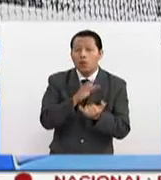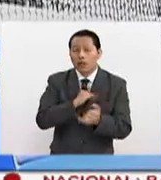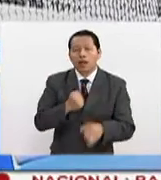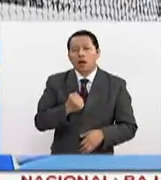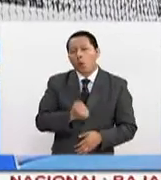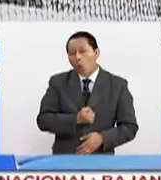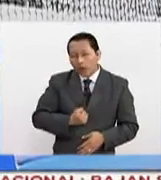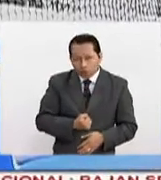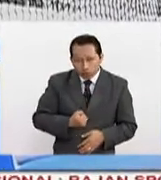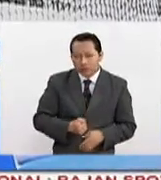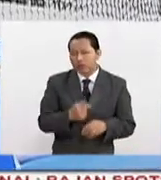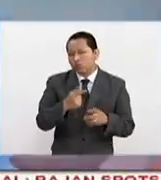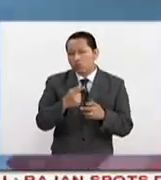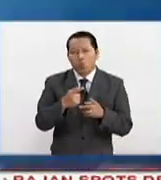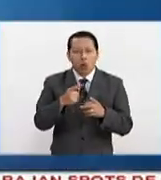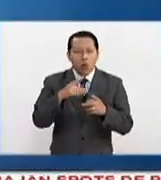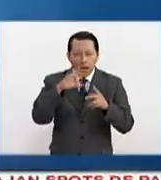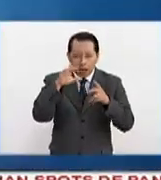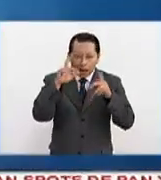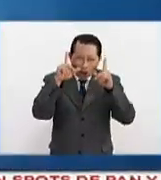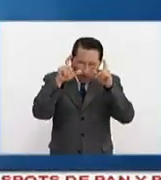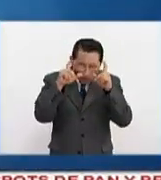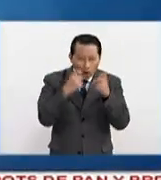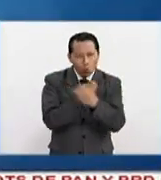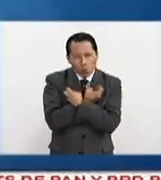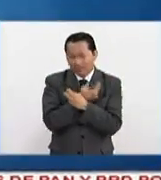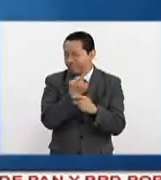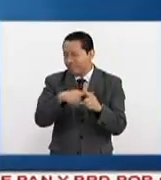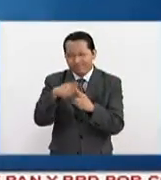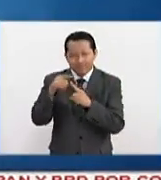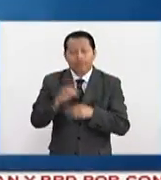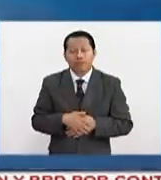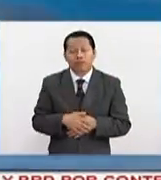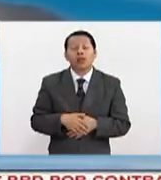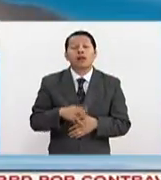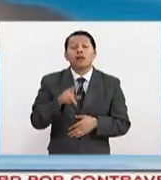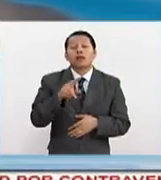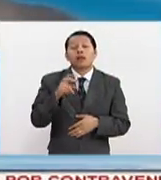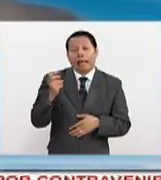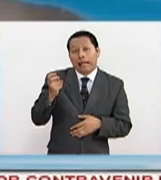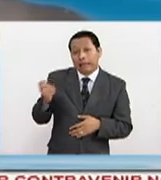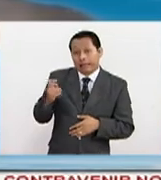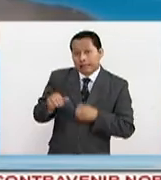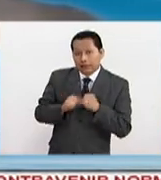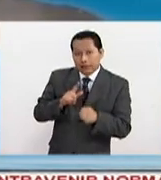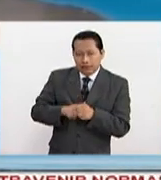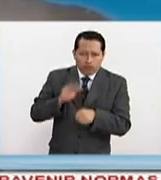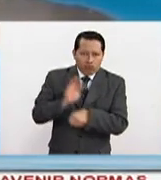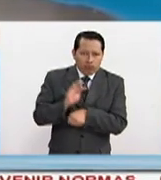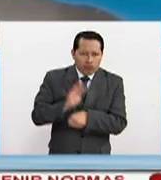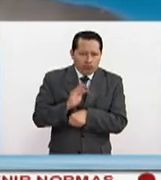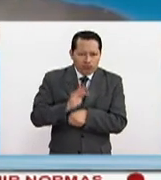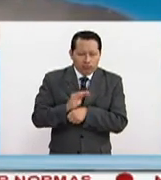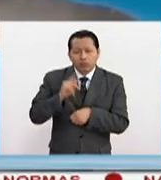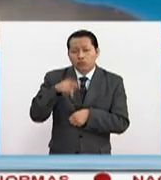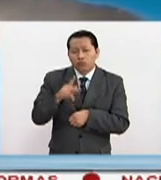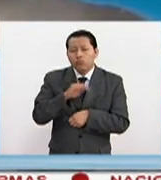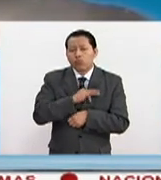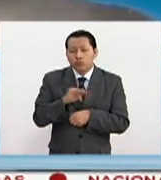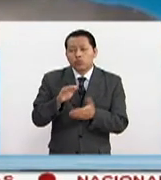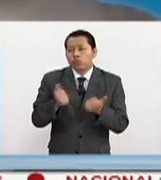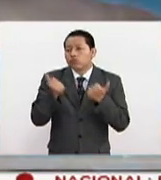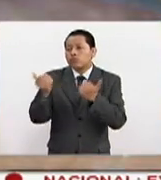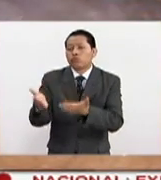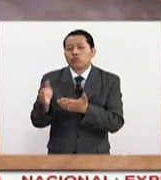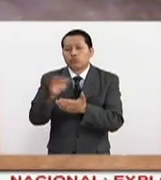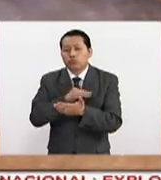X, médico las 24 horas. Los esfuerzos para conservar a la vaquita marina son monumentales, pero la esperanza de llevarla al